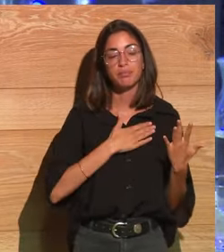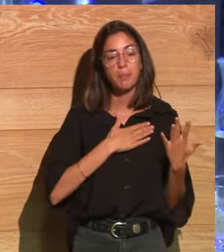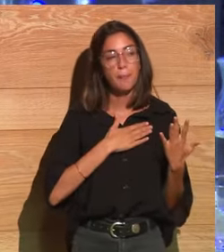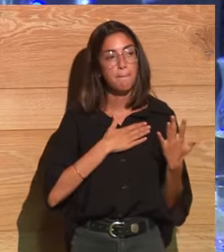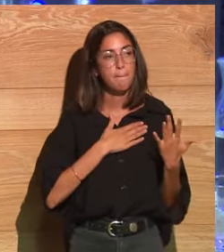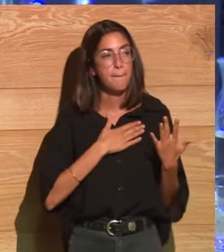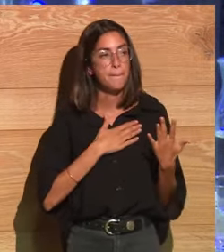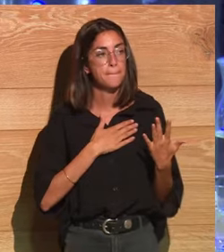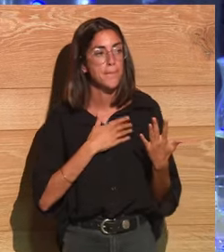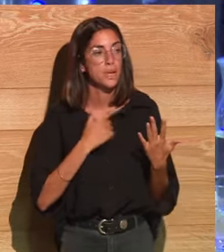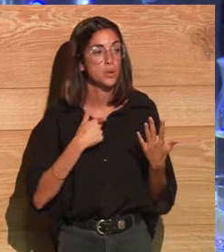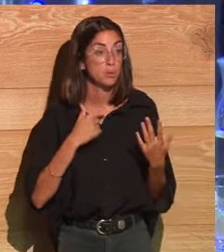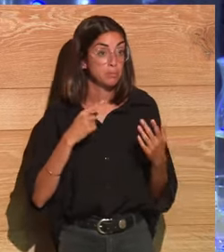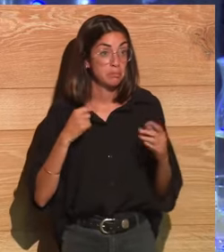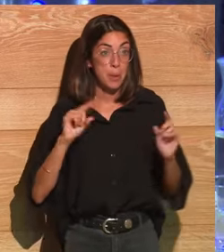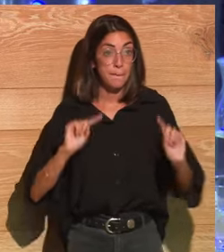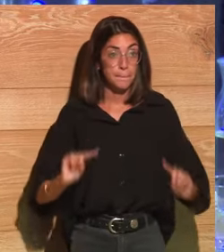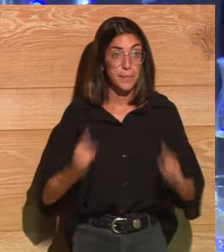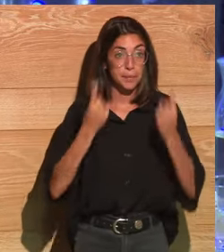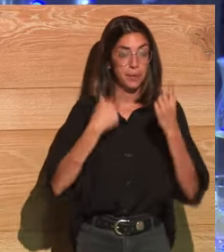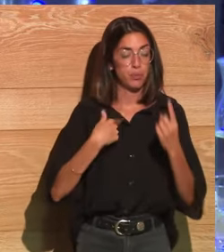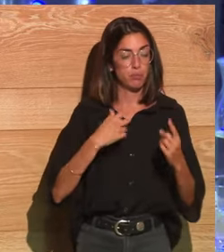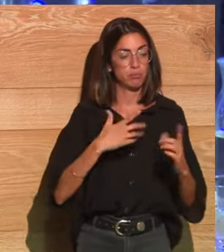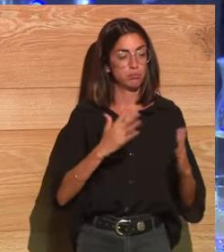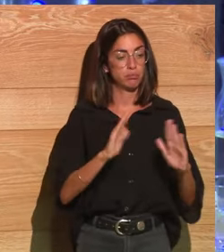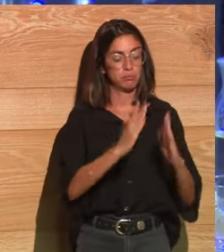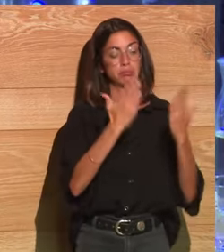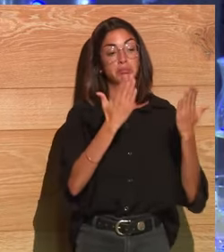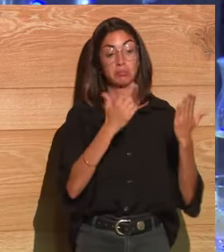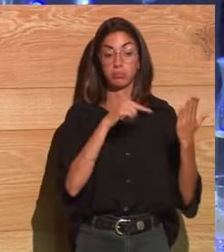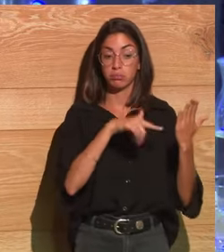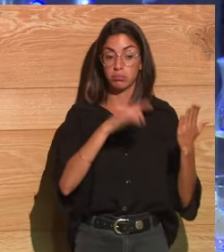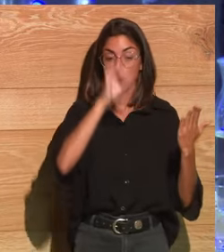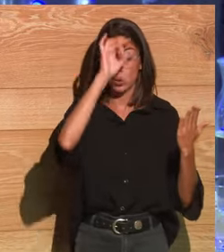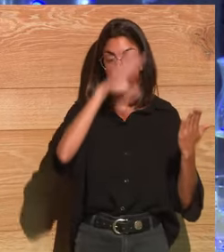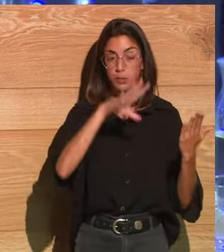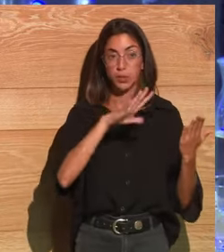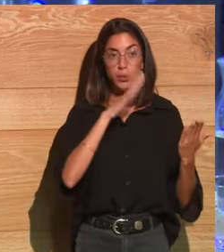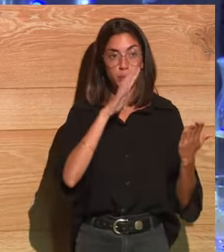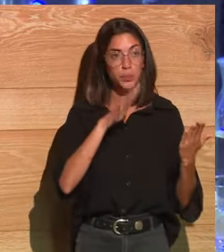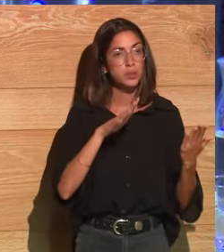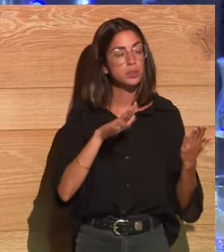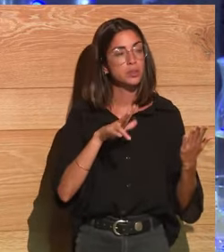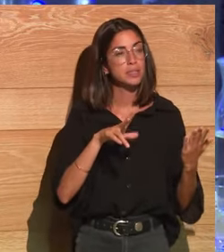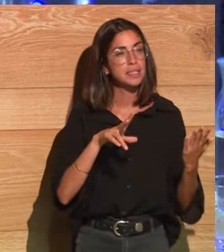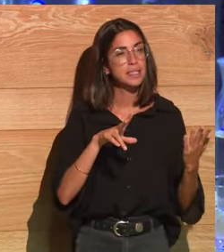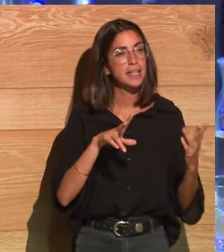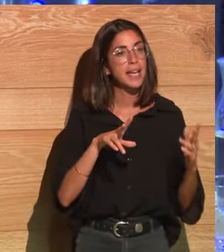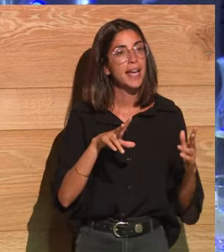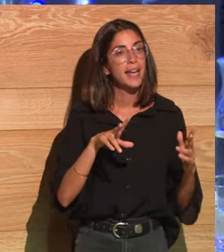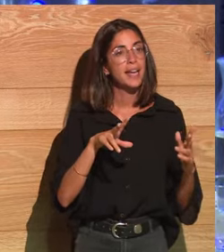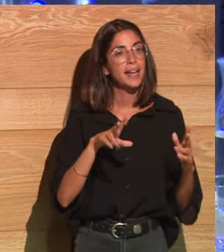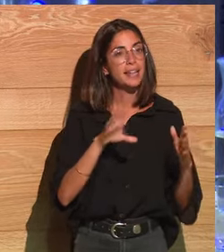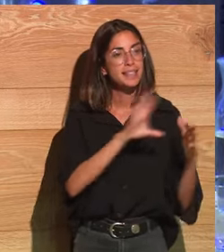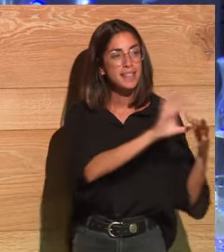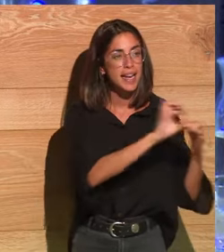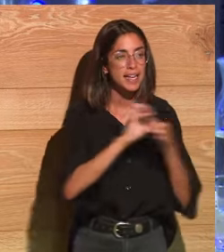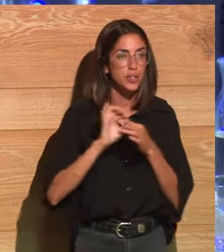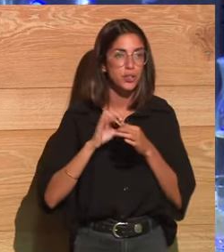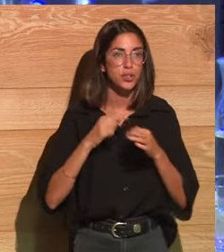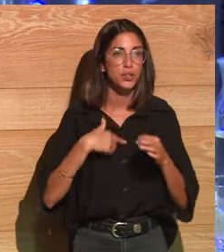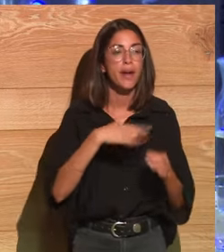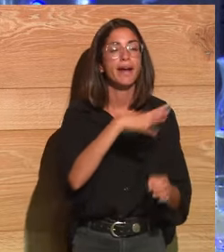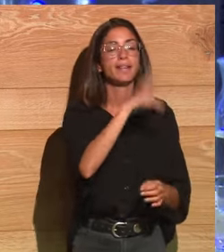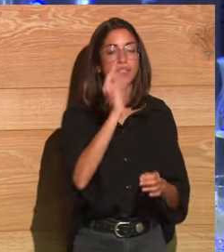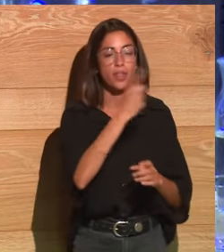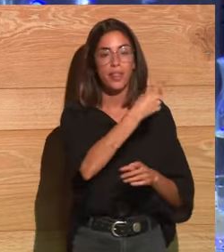y que al menos la primera vez que yo me encontré con esto me sorprendió mucho, que es la relación, entiendo que no es 100%, pero